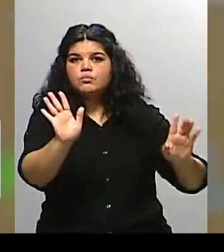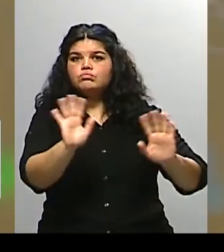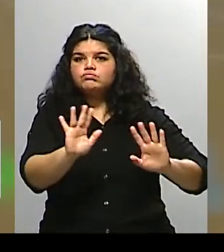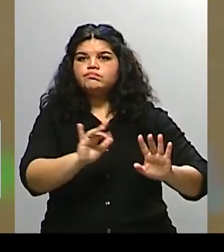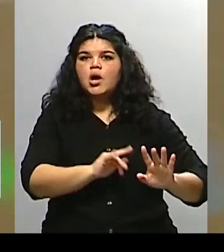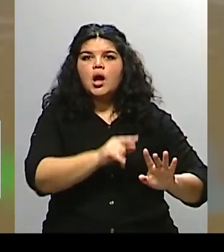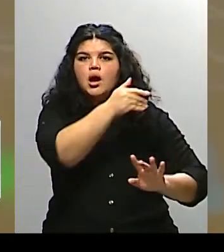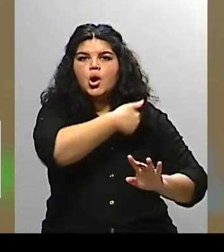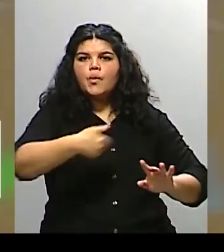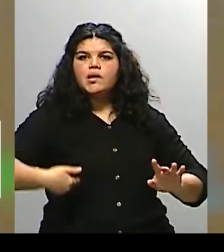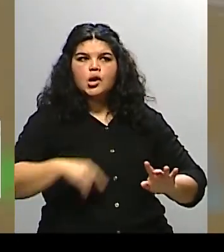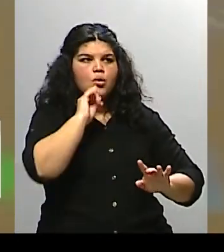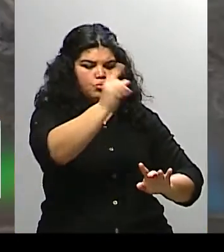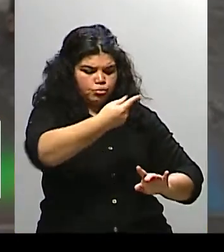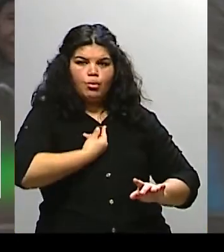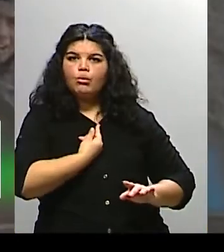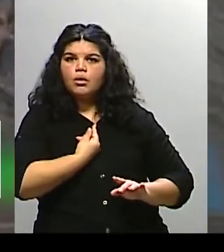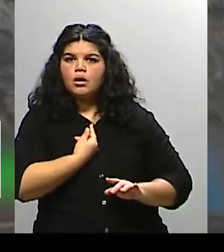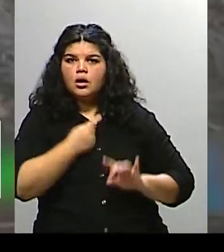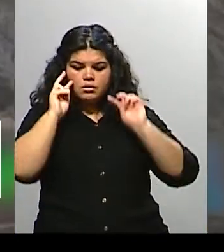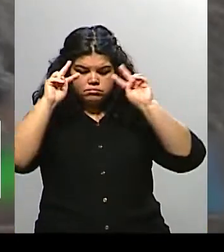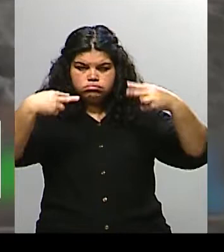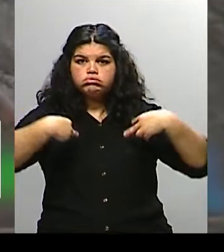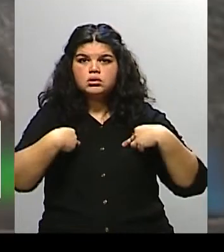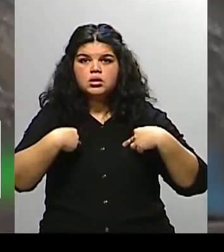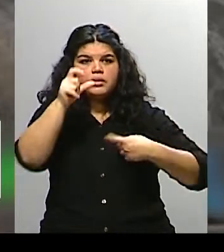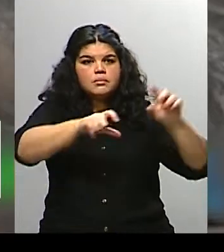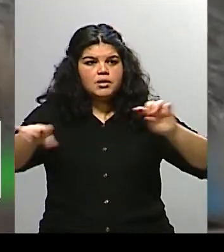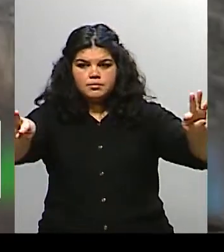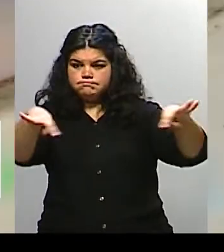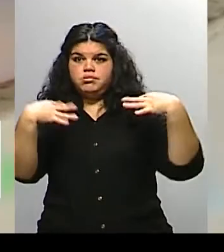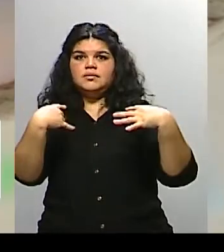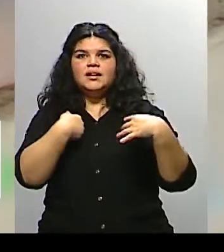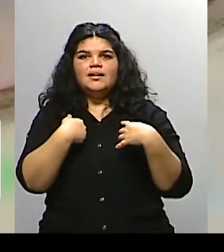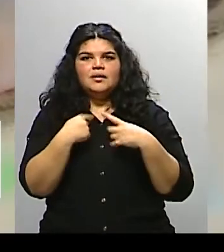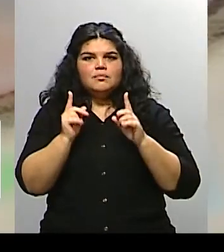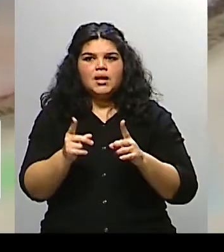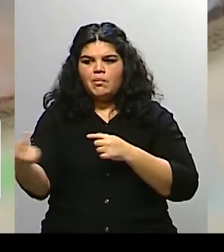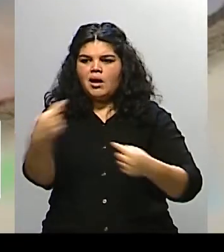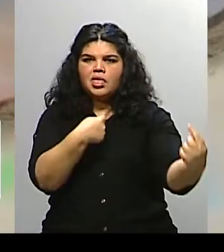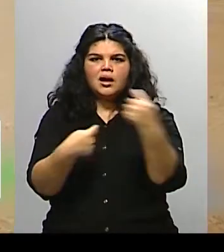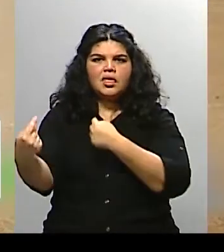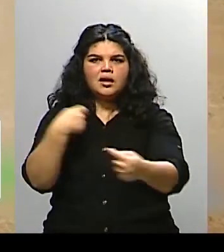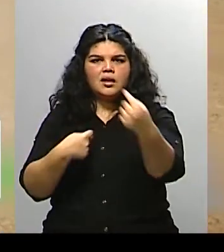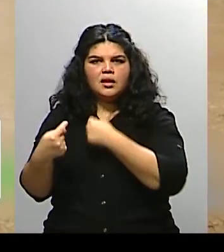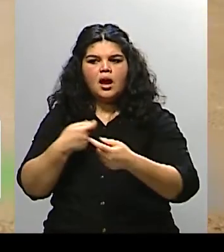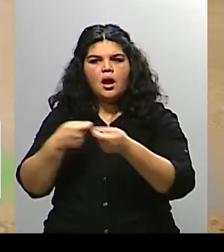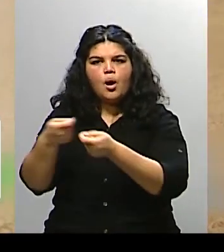científica para promover esa regulación o esa restricción en la comercialización de los peces.